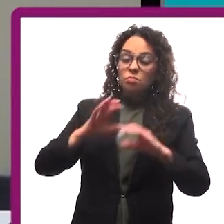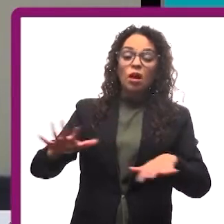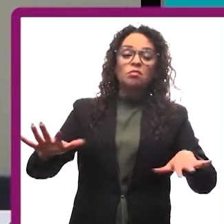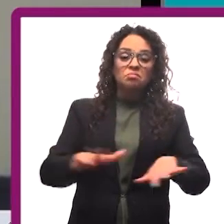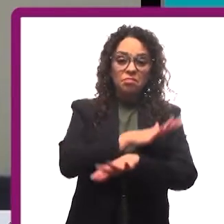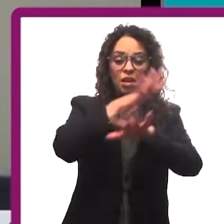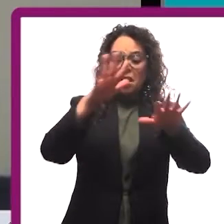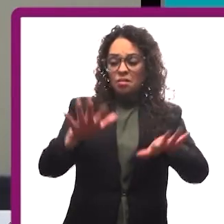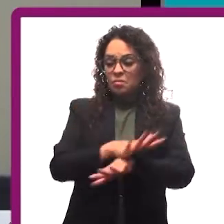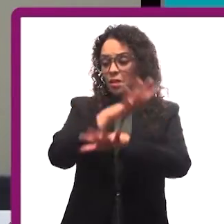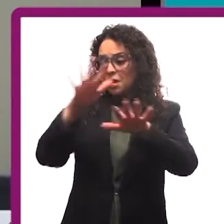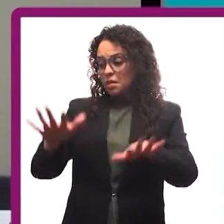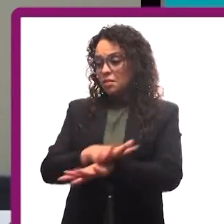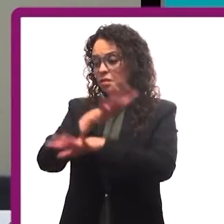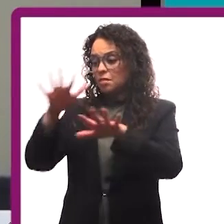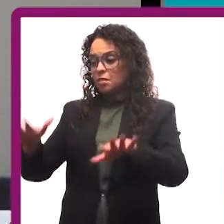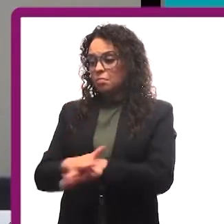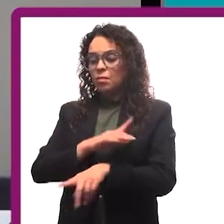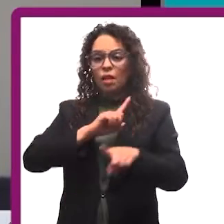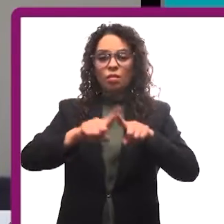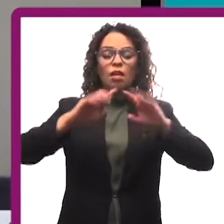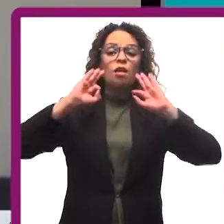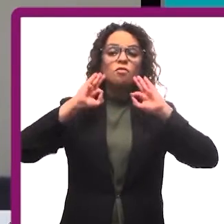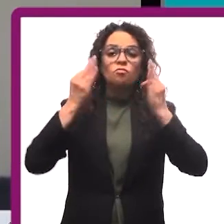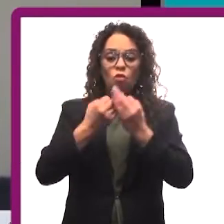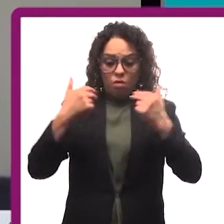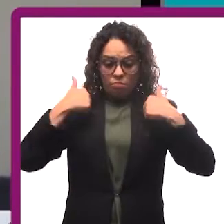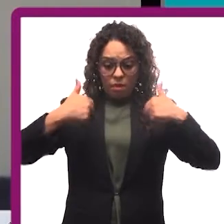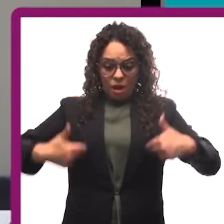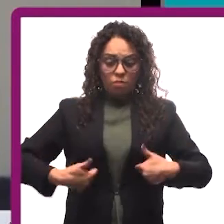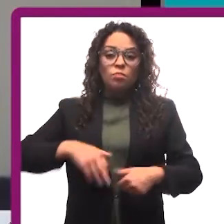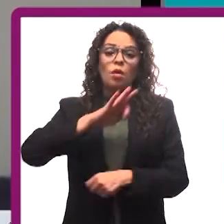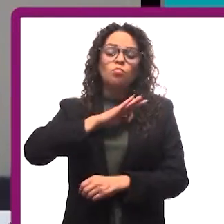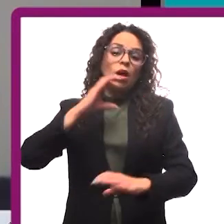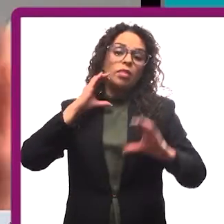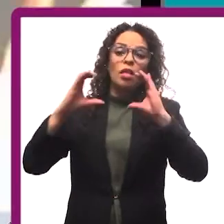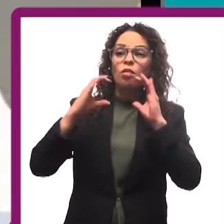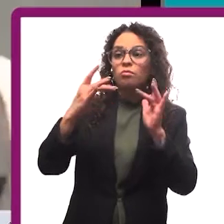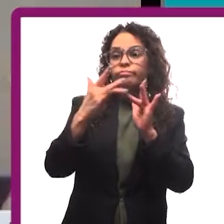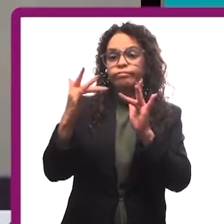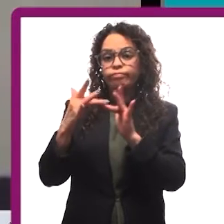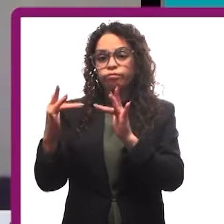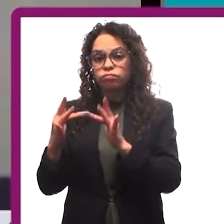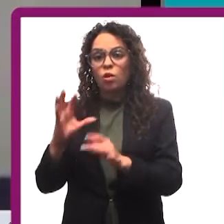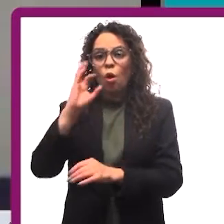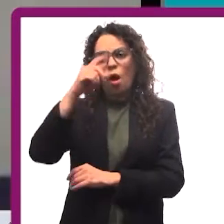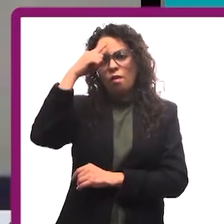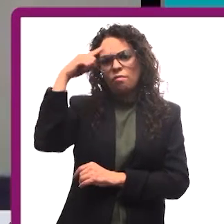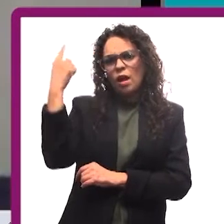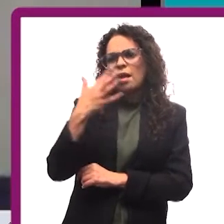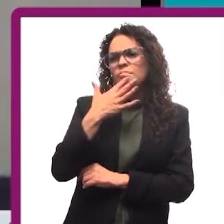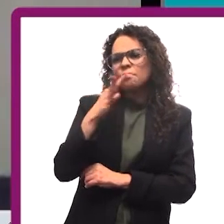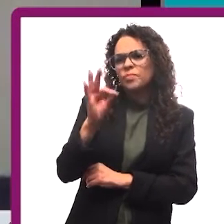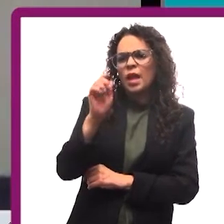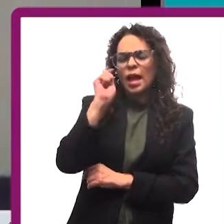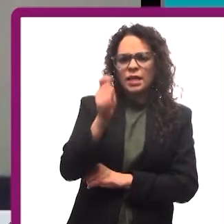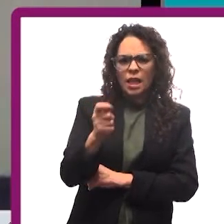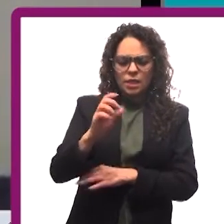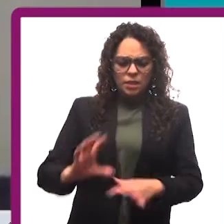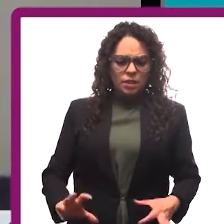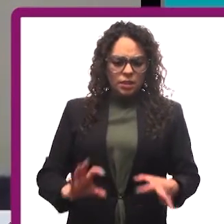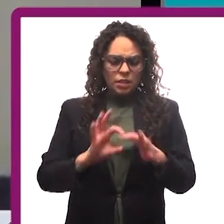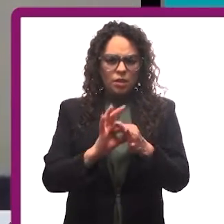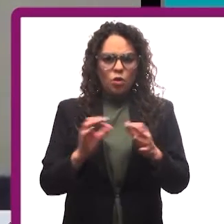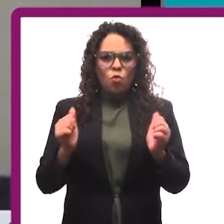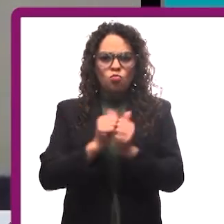efectivamente mucho las posibilidades que tiene el ser humano para comunicarse y simplemente para ponernos en